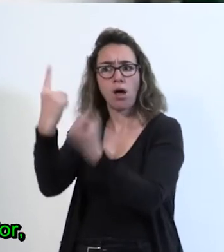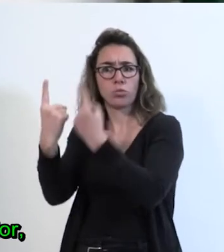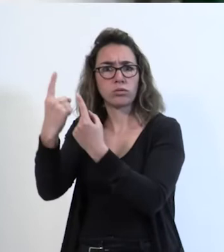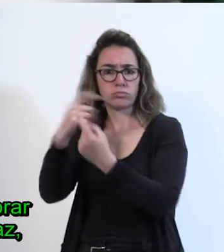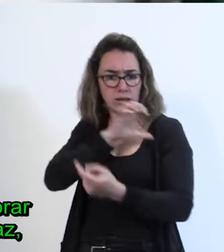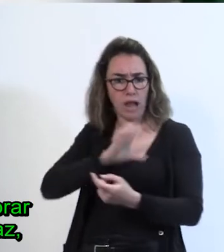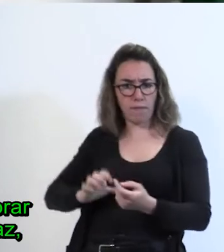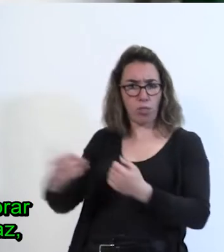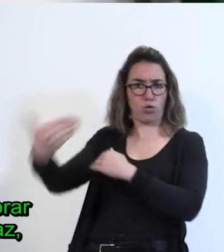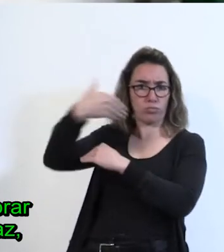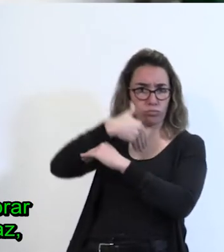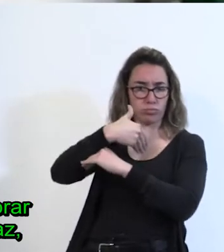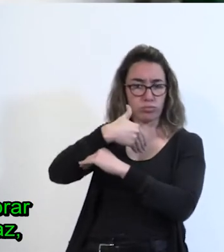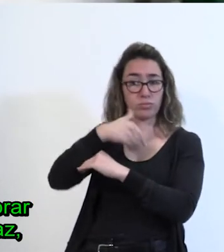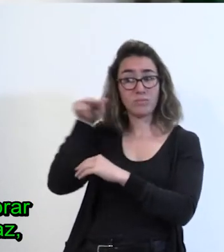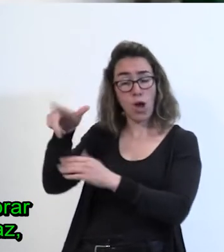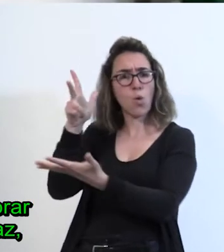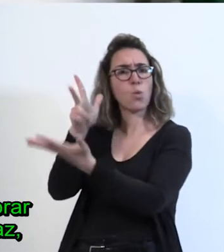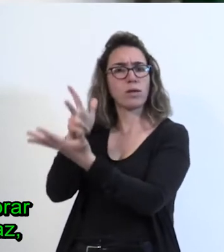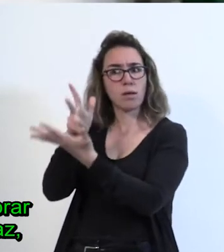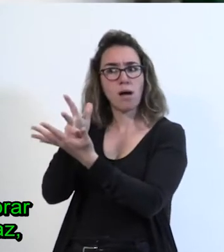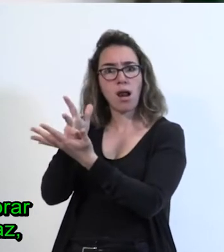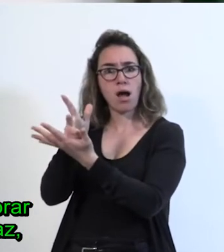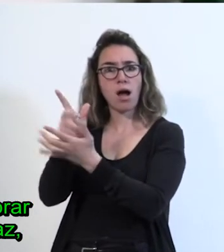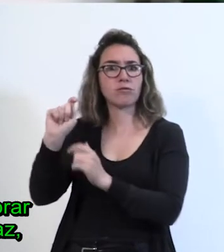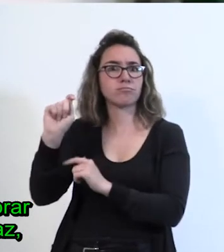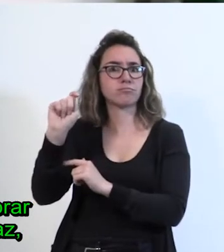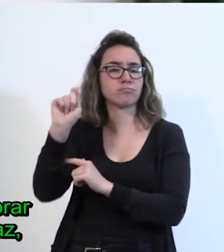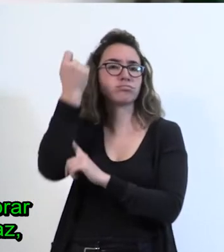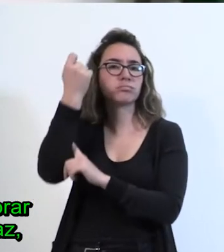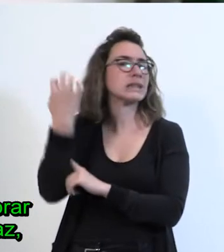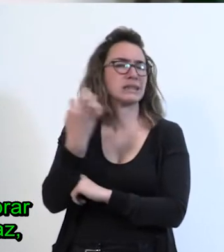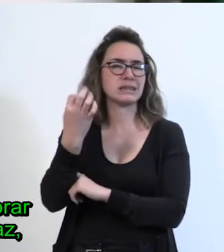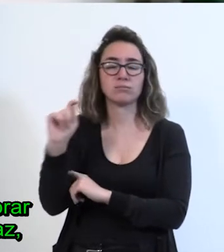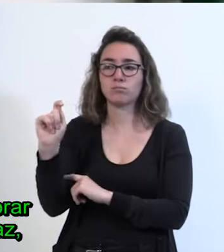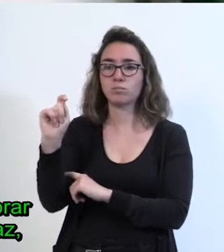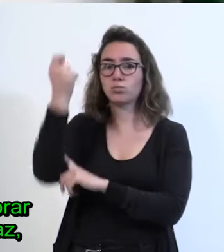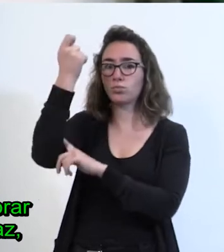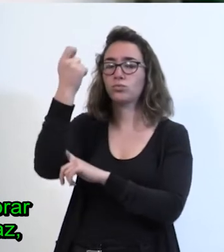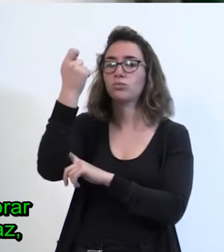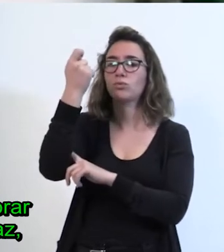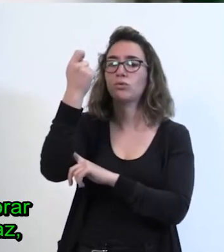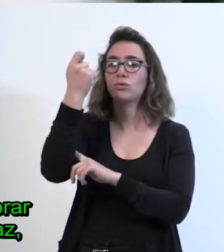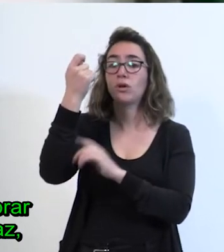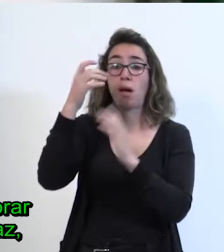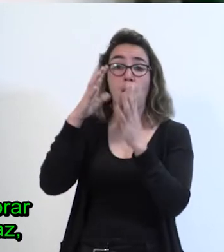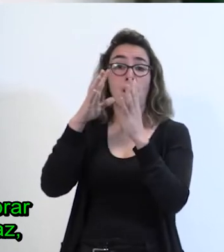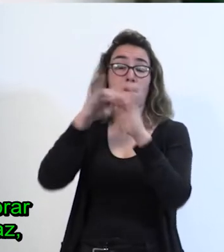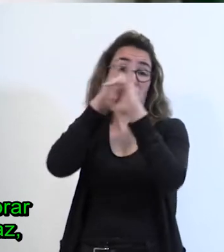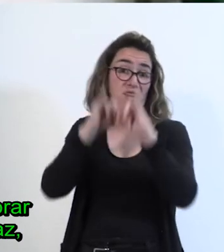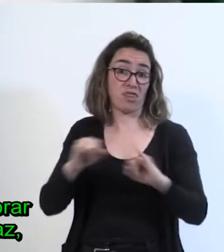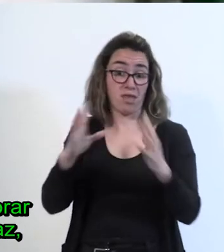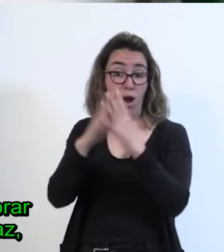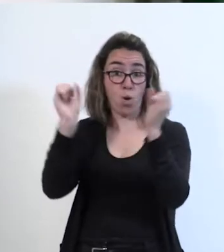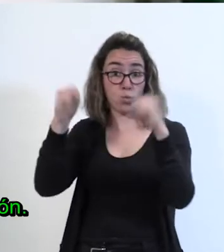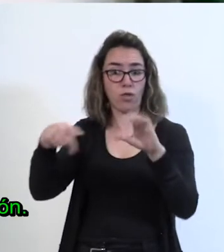Salvador, el caso de Guatemala logra incorporar un apartado de los acuerdos